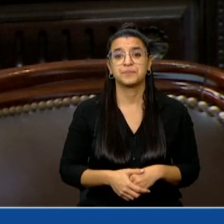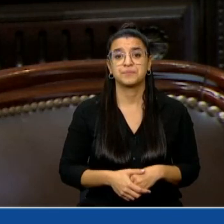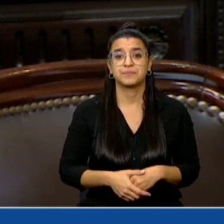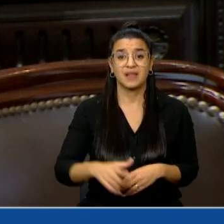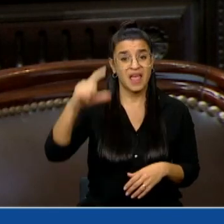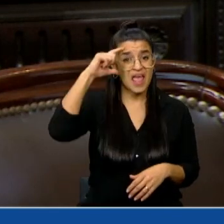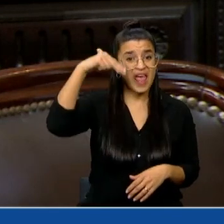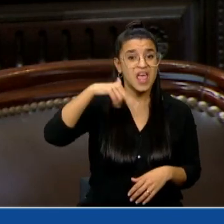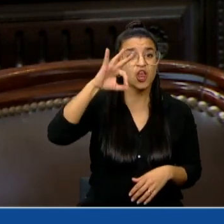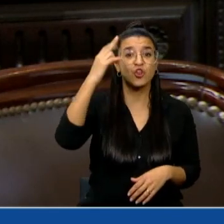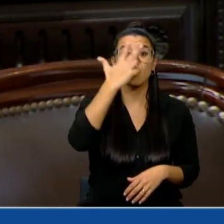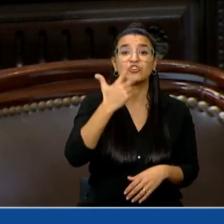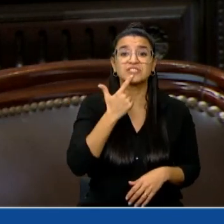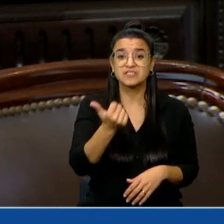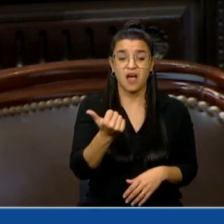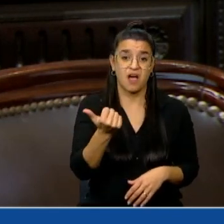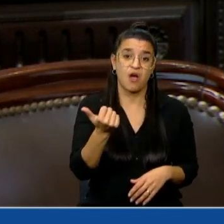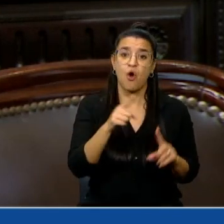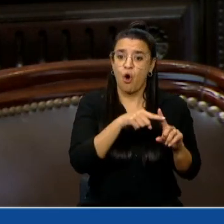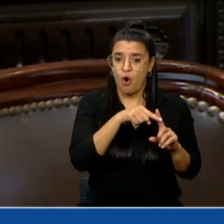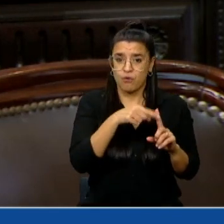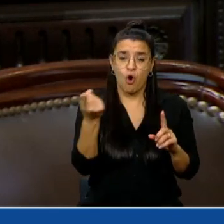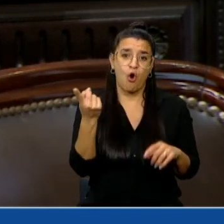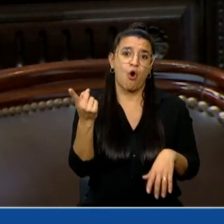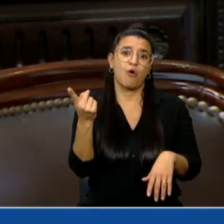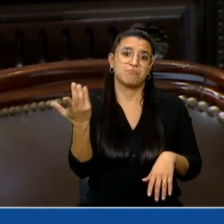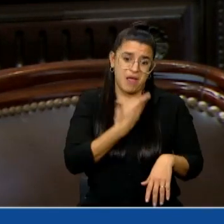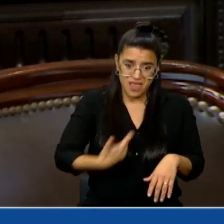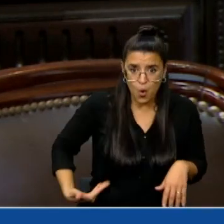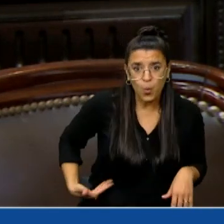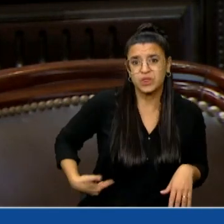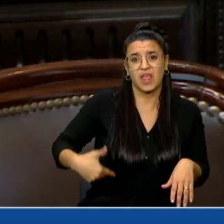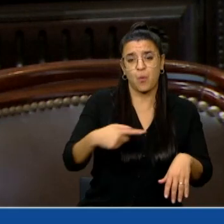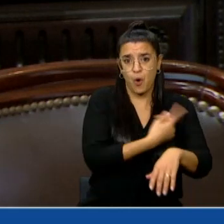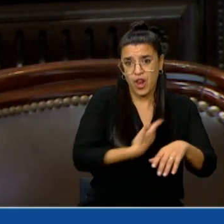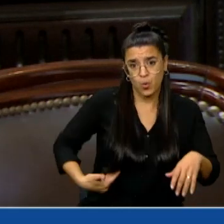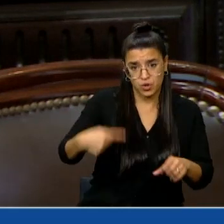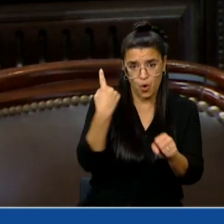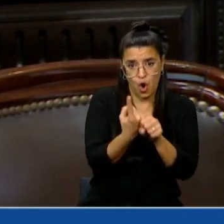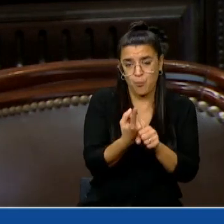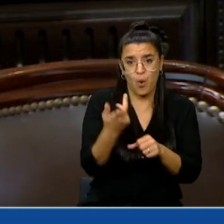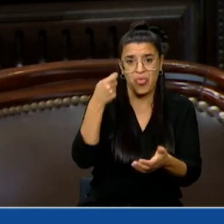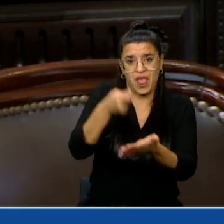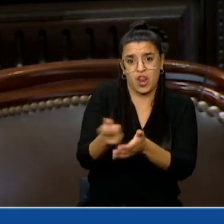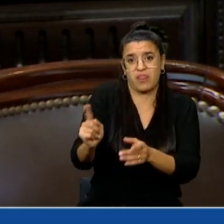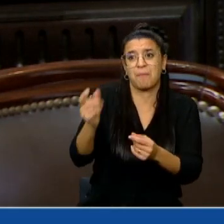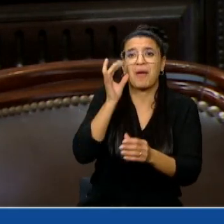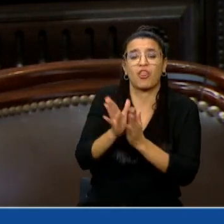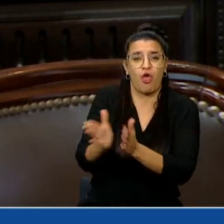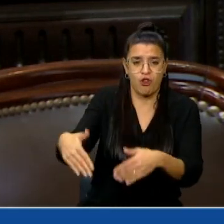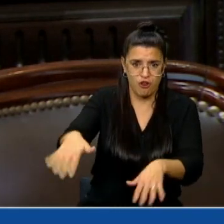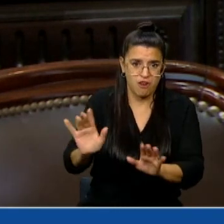el ENOSA de por sí ni el Poder Ejecutivo lo pudiera hacer. El plan